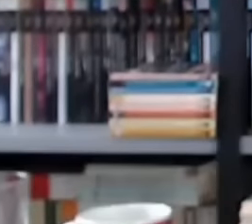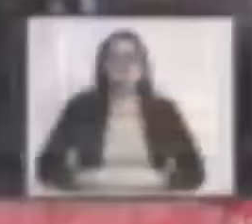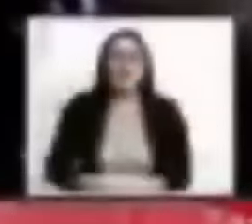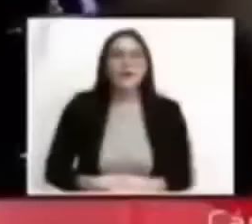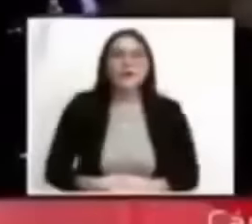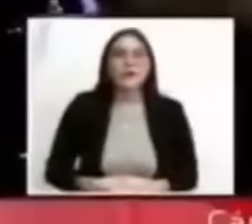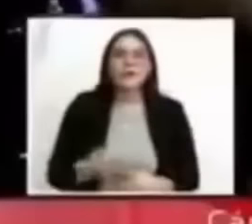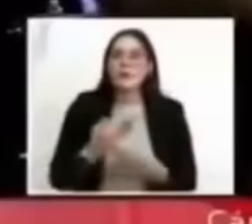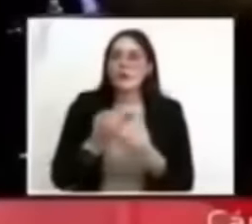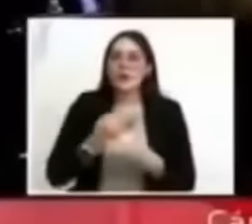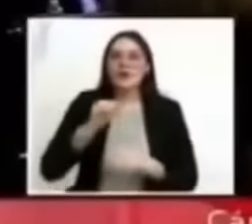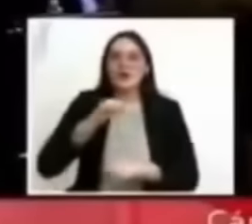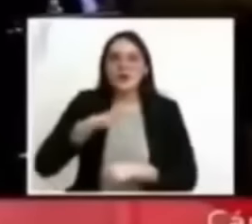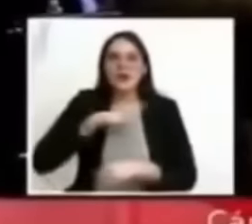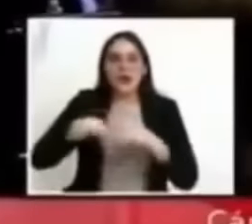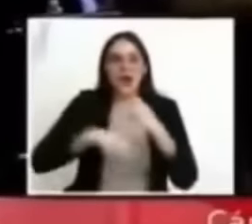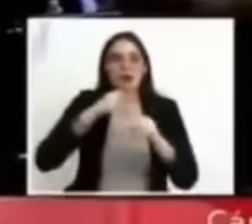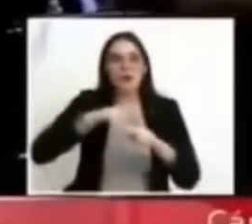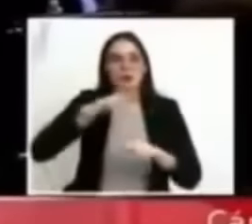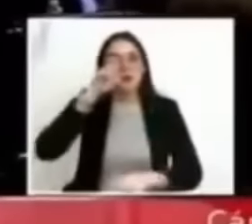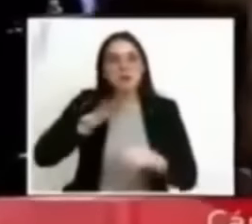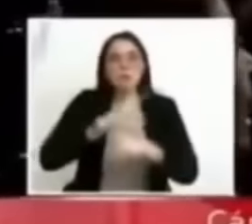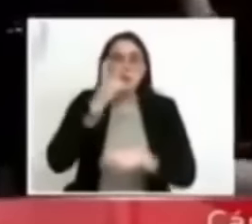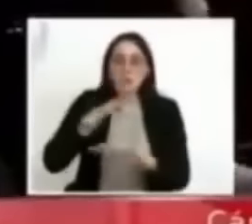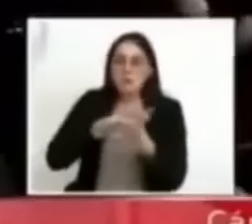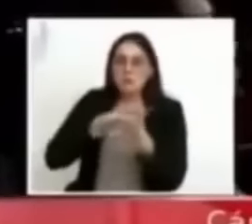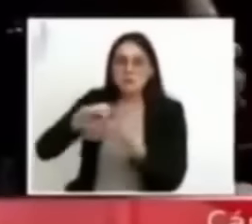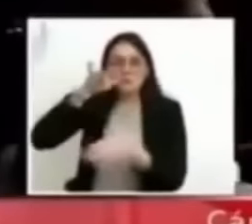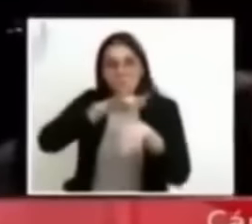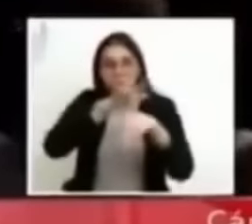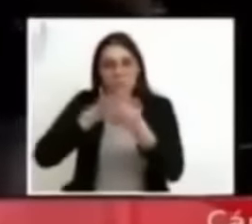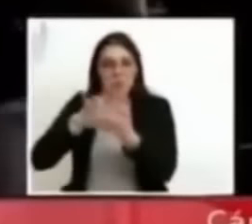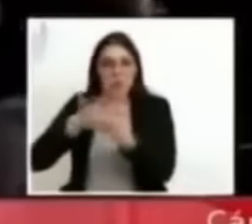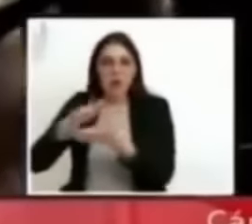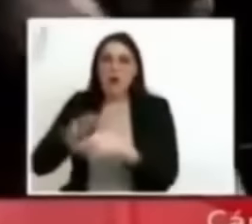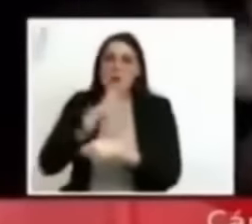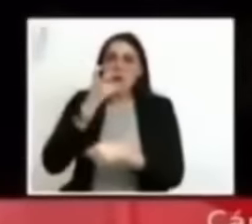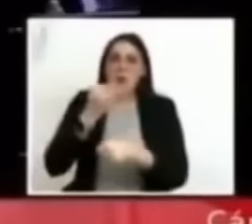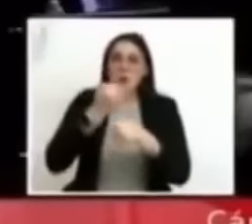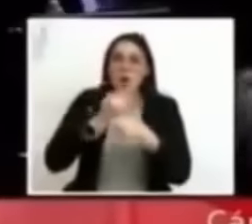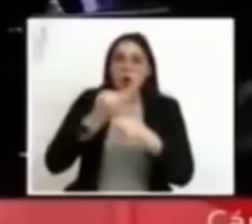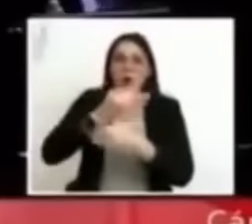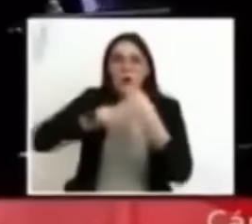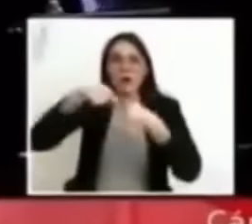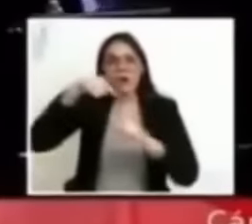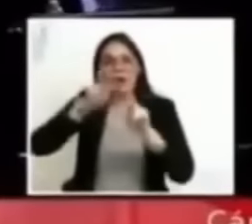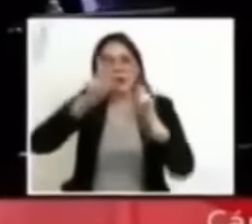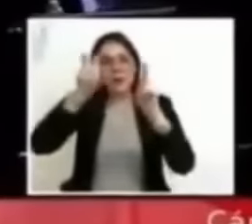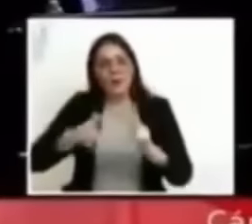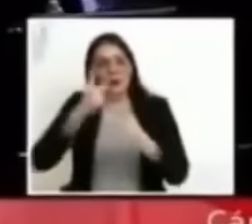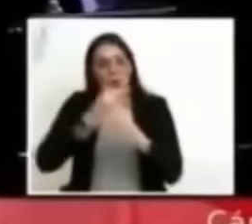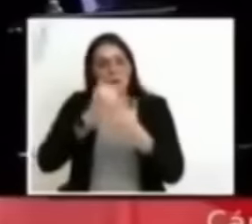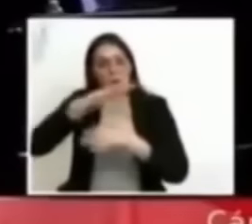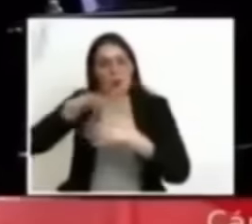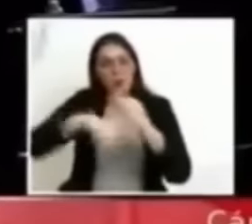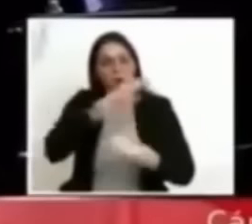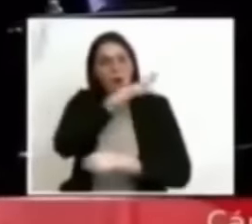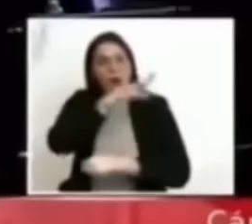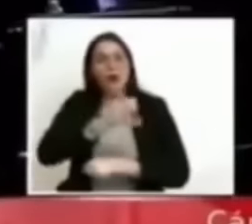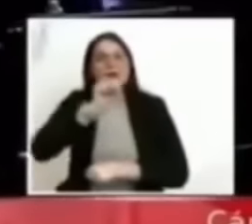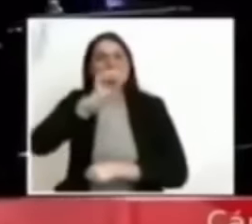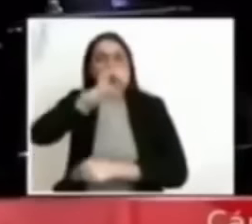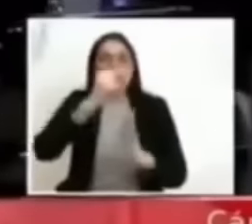quizá mala memoria en ese plano, yo nunca había visto que la gente estuviera comentando, que